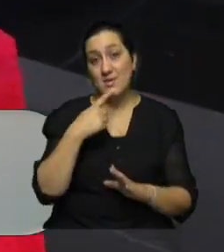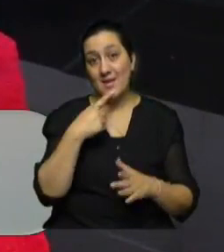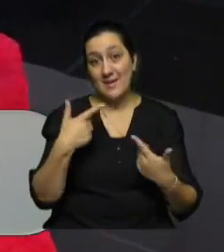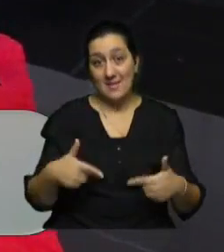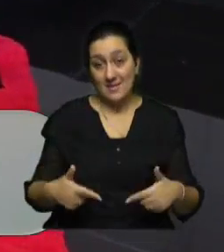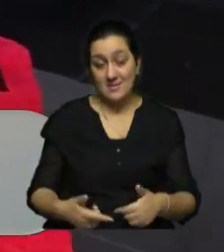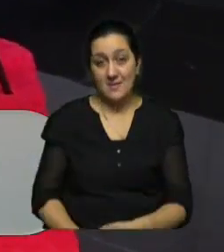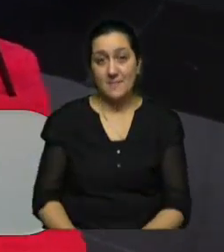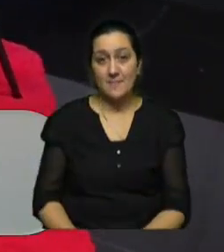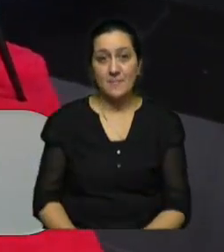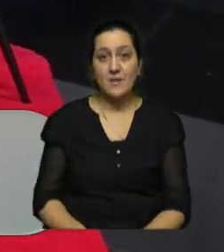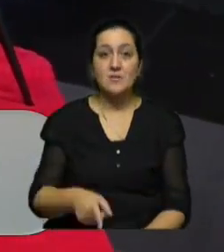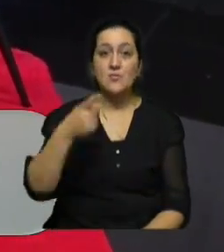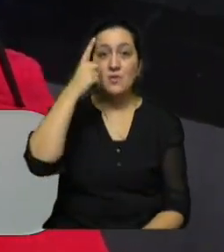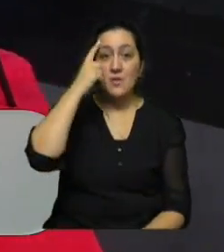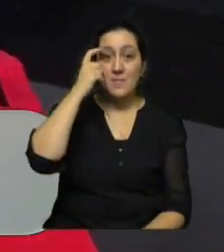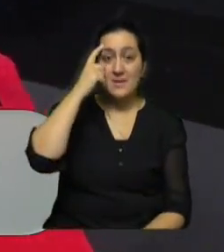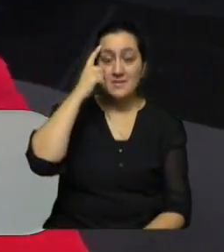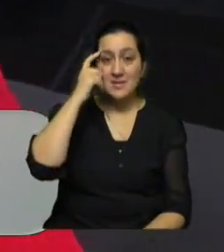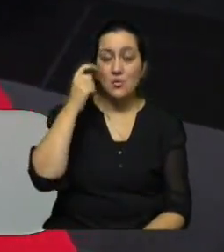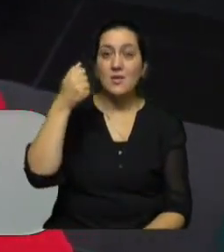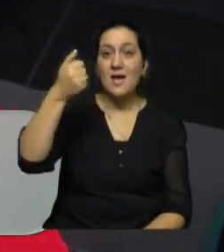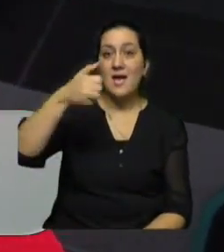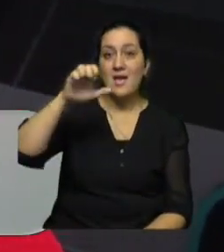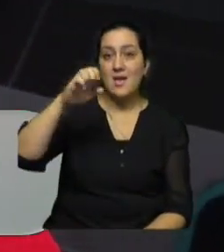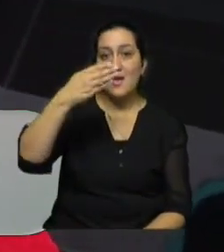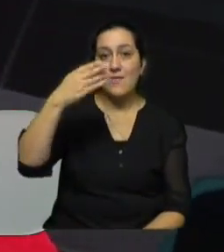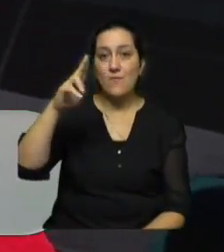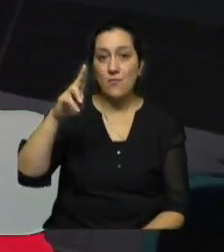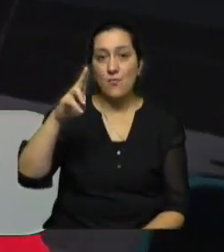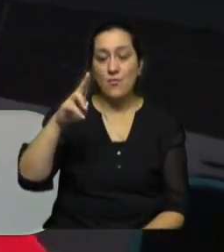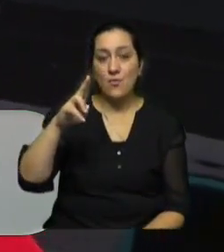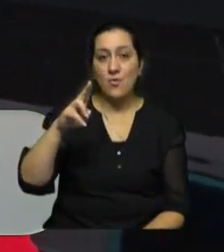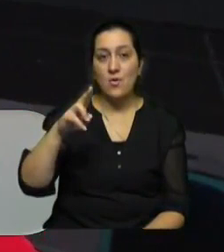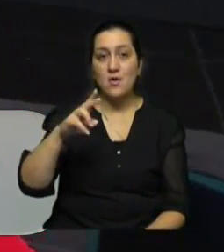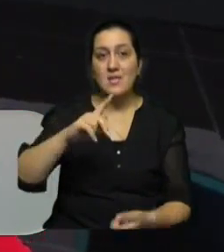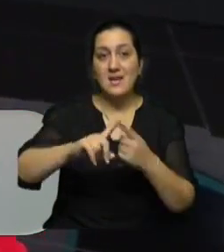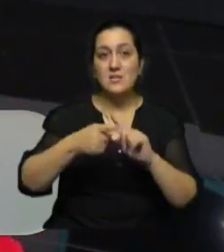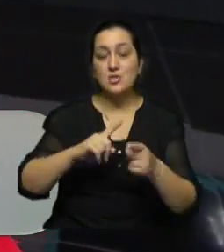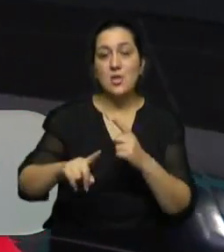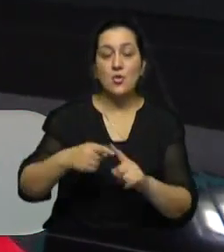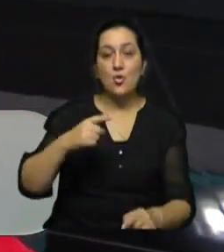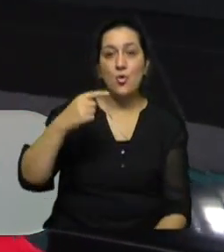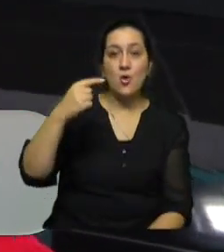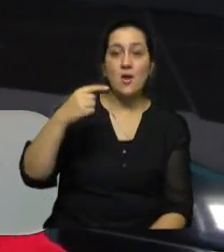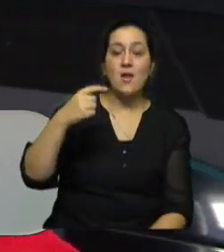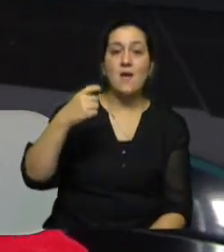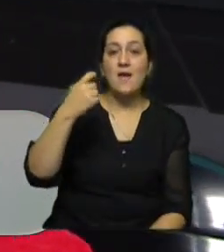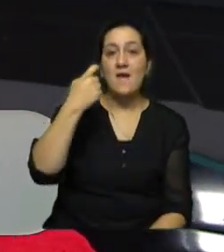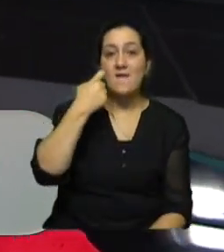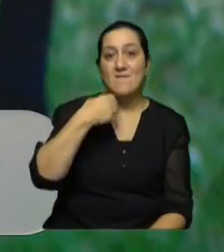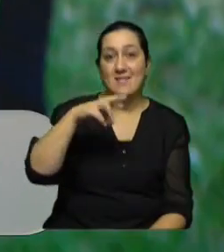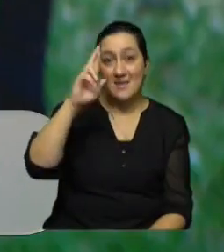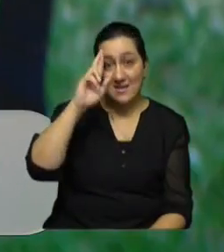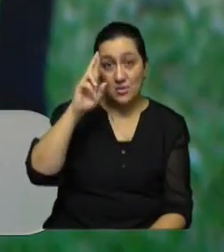experiencias que generaron referencia. Yo lo de AEBU, que tengo entendido que tiene que ver como con la BCG. Claro, y con la falta. Y con la falta